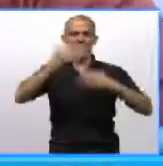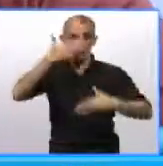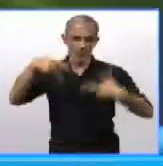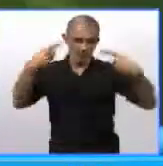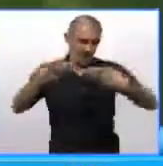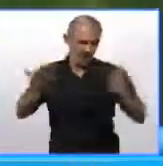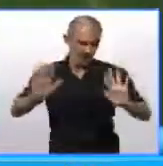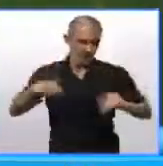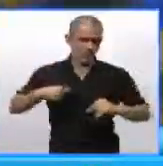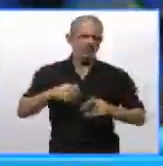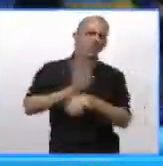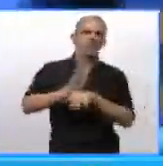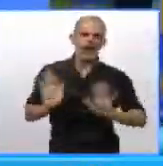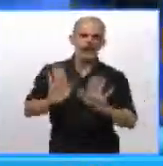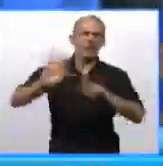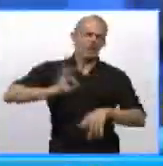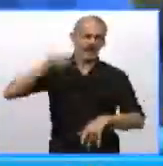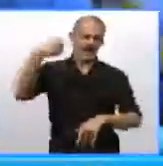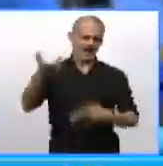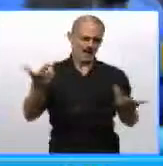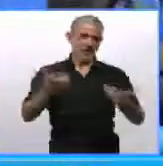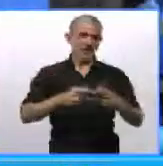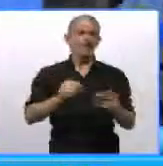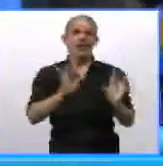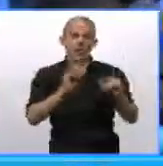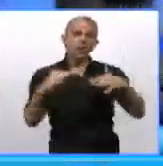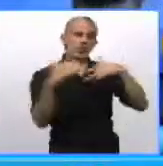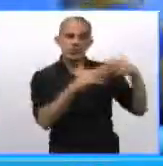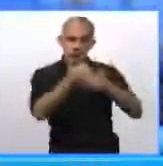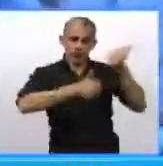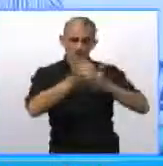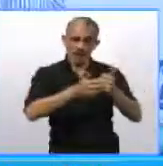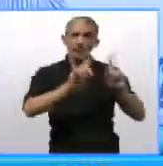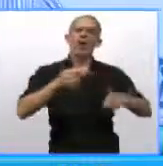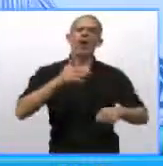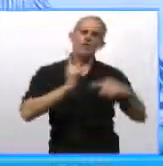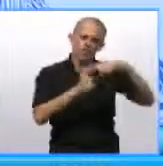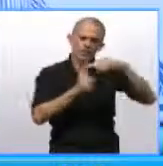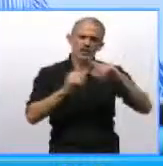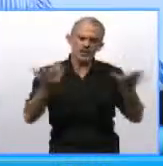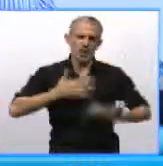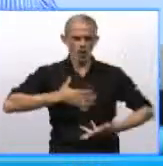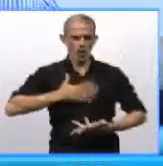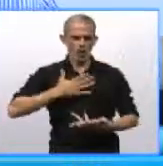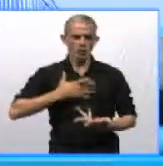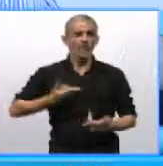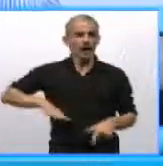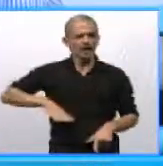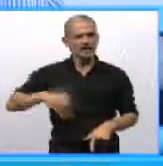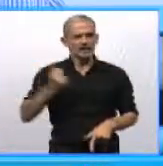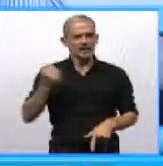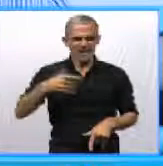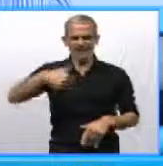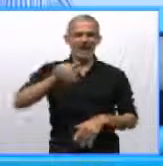un gran envión para lo que viene. Fue muy duro, pero muy positivo, así que estamos contentos y nada, como te digo, con muchas ganas de encarar